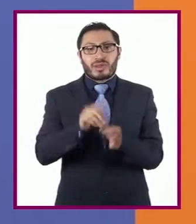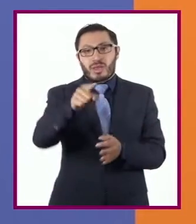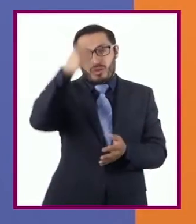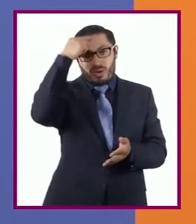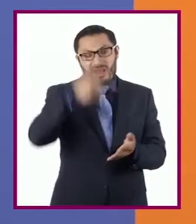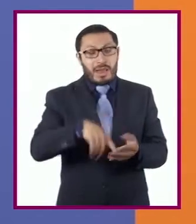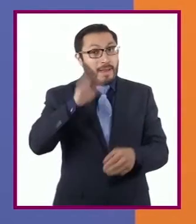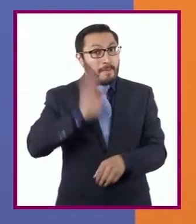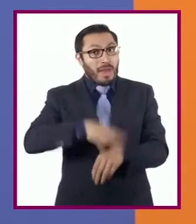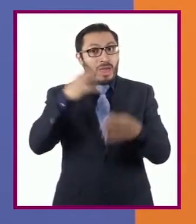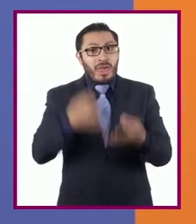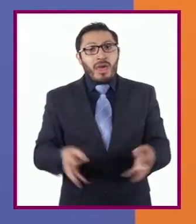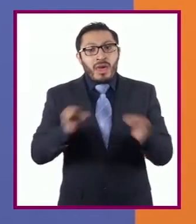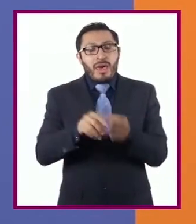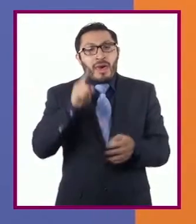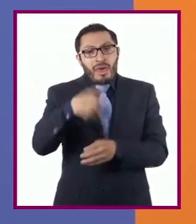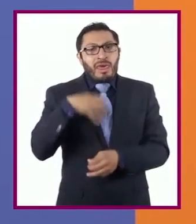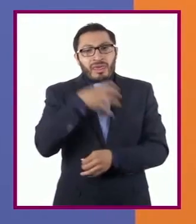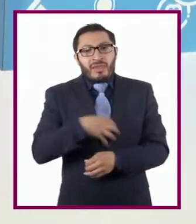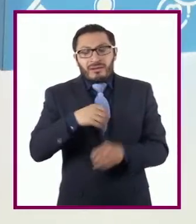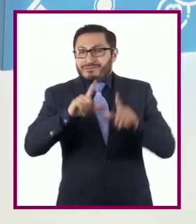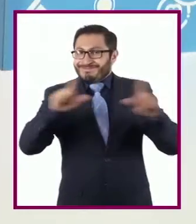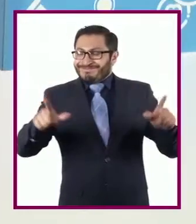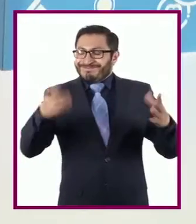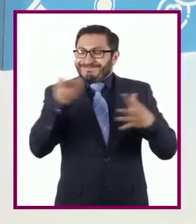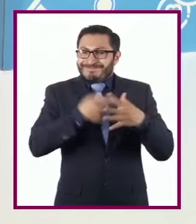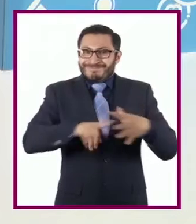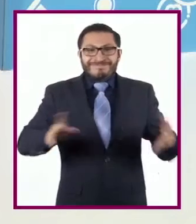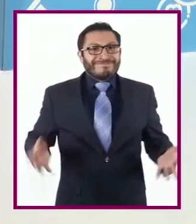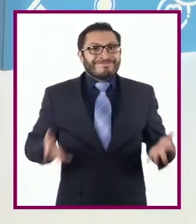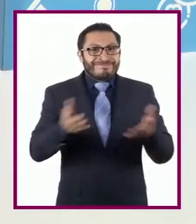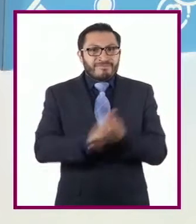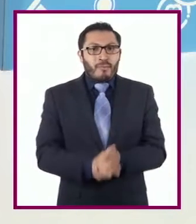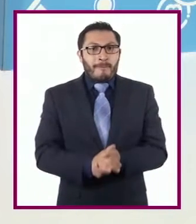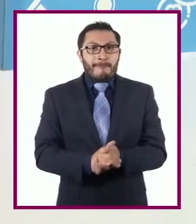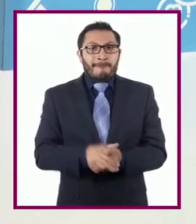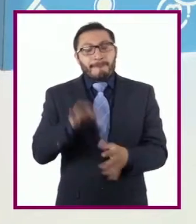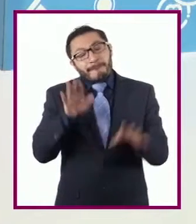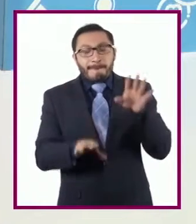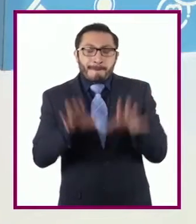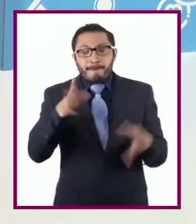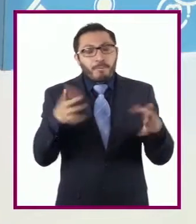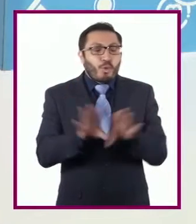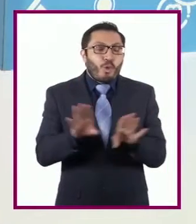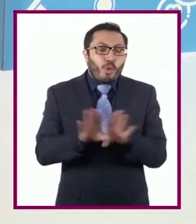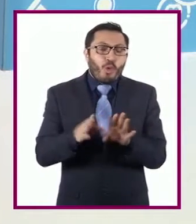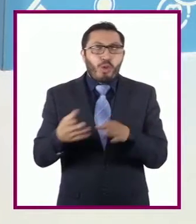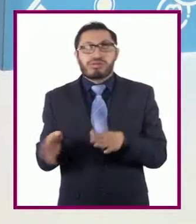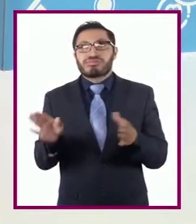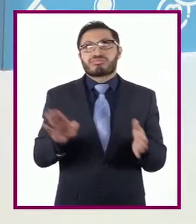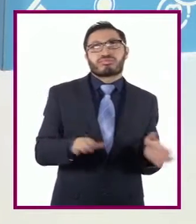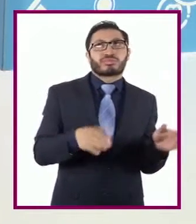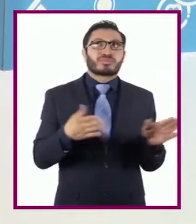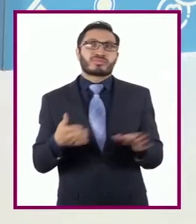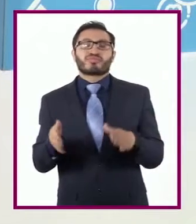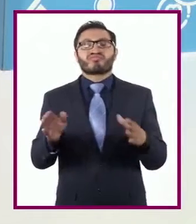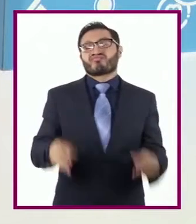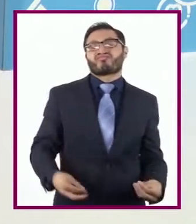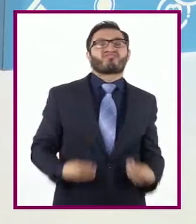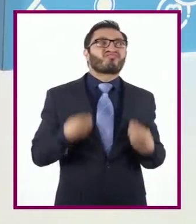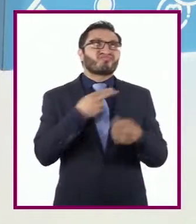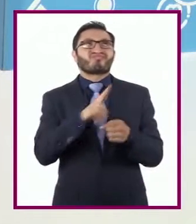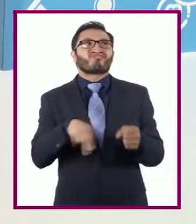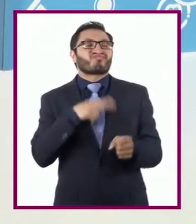disfruten. ¿Listos? Comenzamos. En ocasiones vamos por la vida sin pensar hacia dónde nos dirigimos.